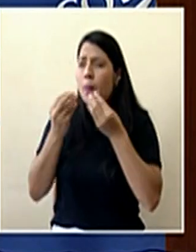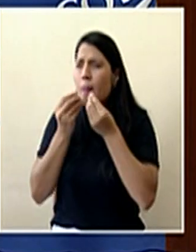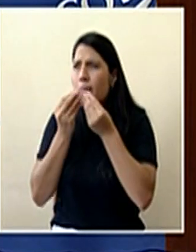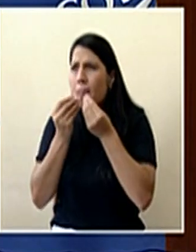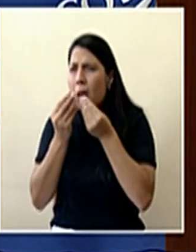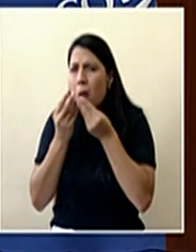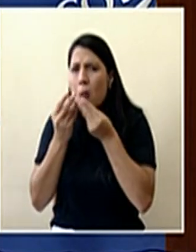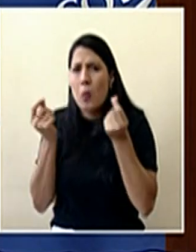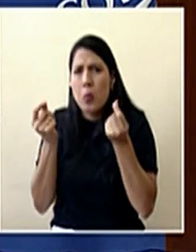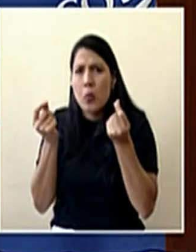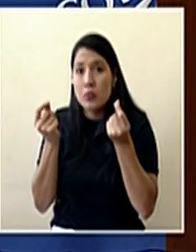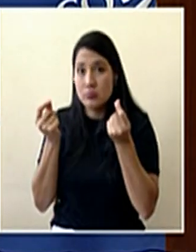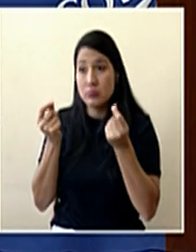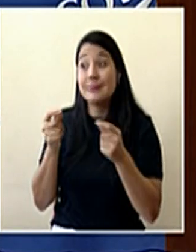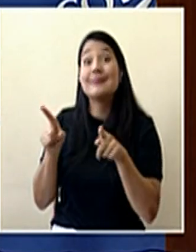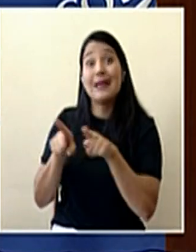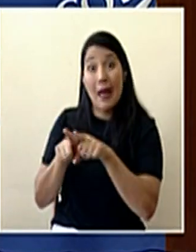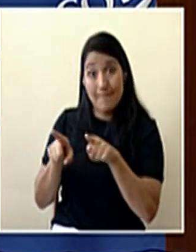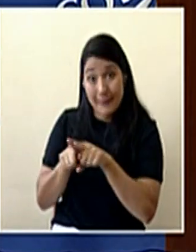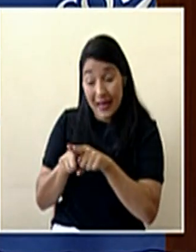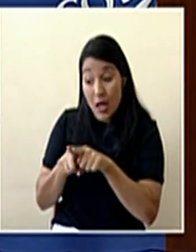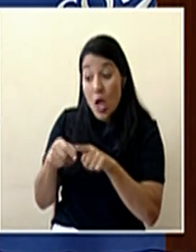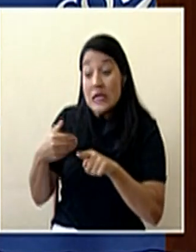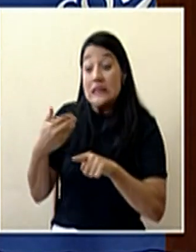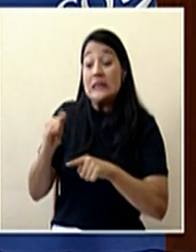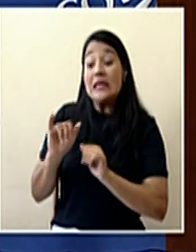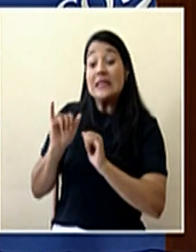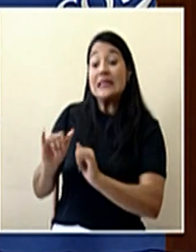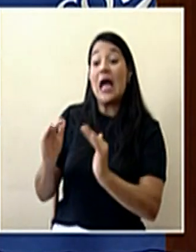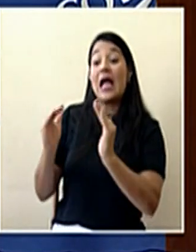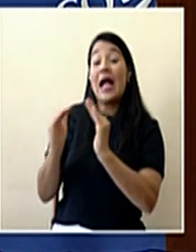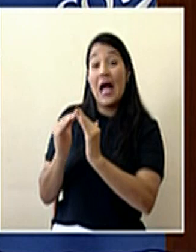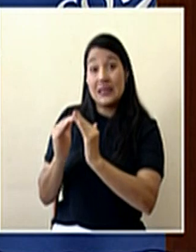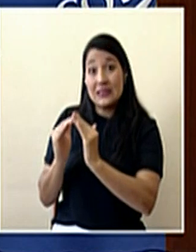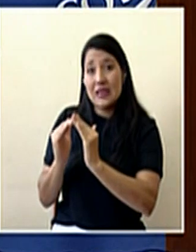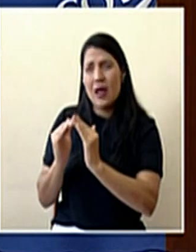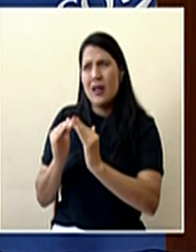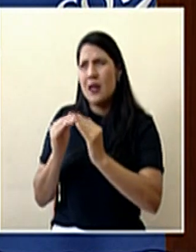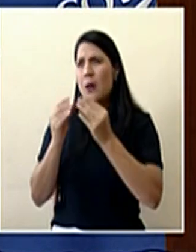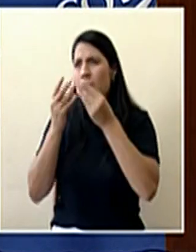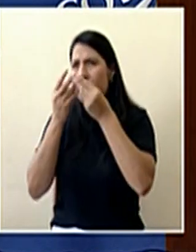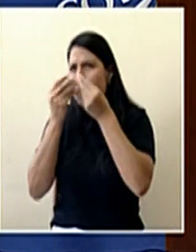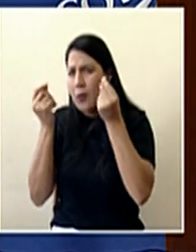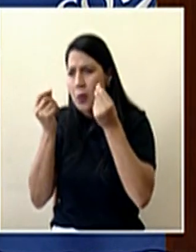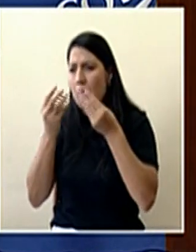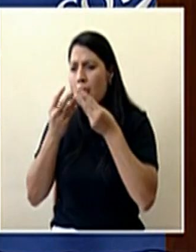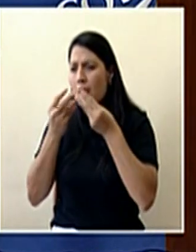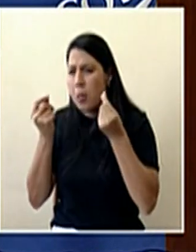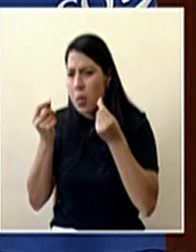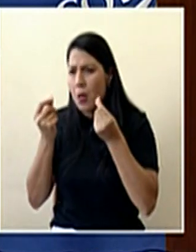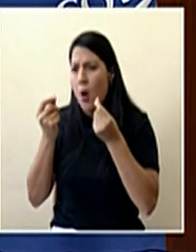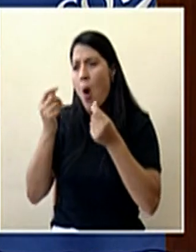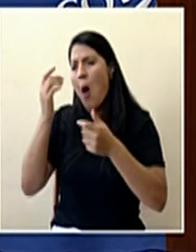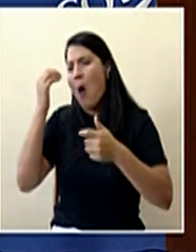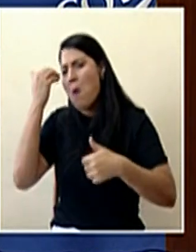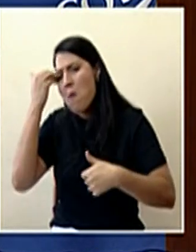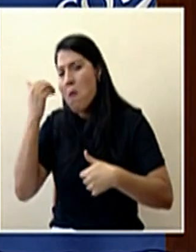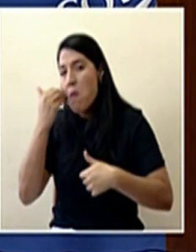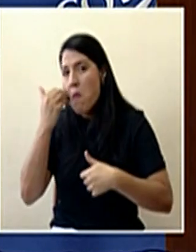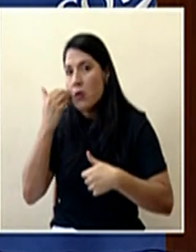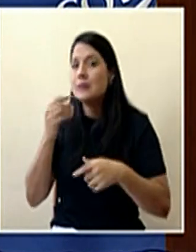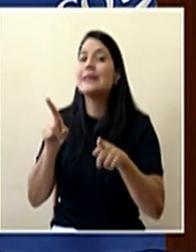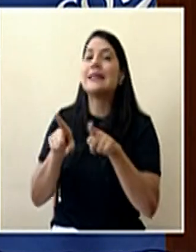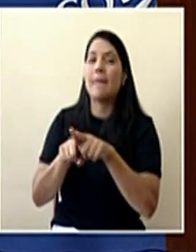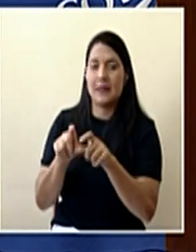en ese periodo de cuarentena, también se les hace la prueba por COVID-19. Solamente en esos casos. Una persona